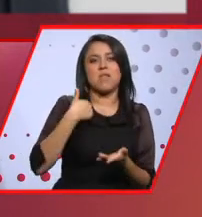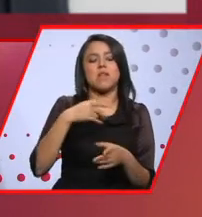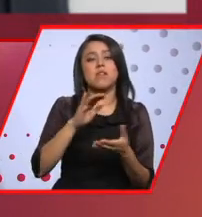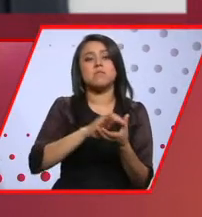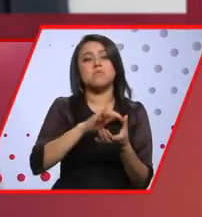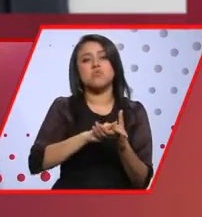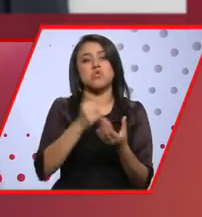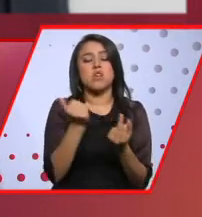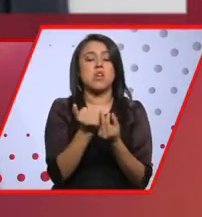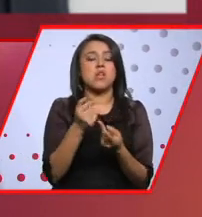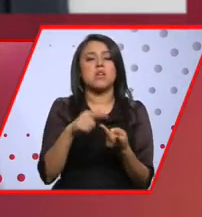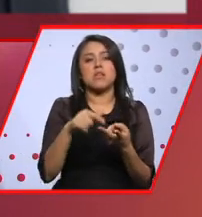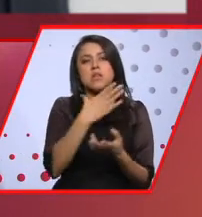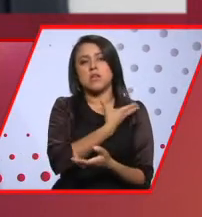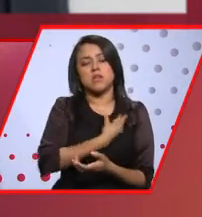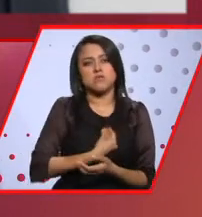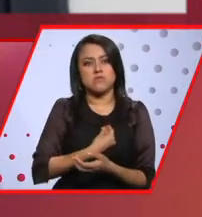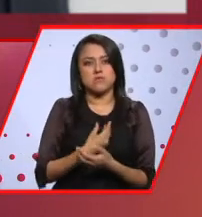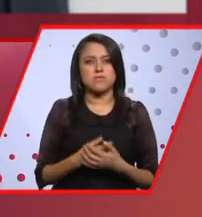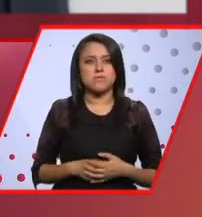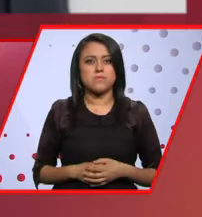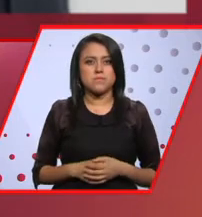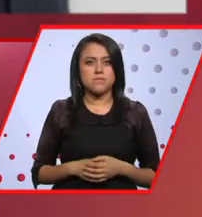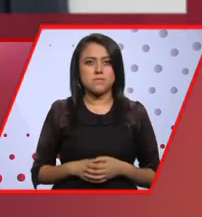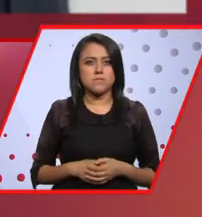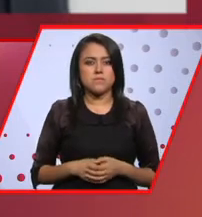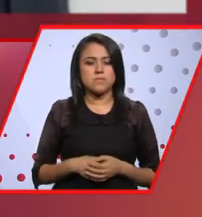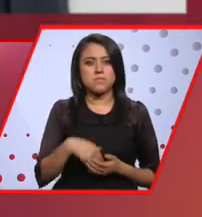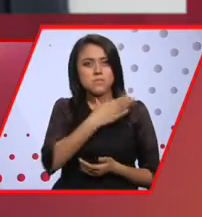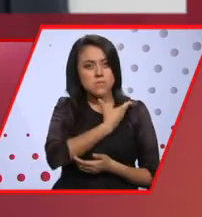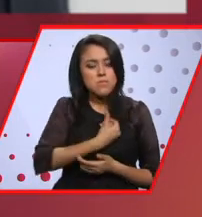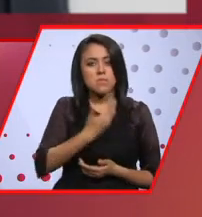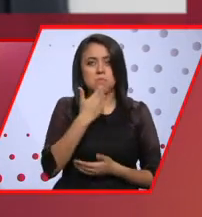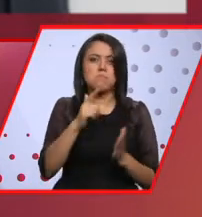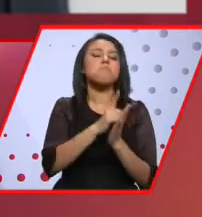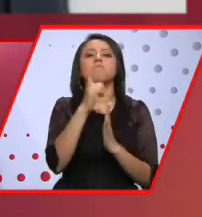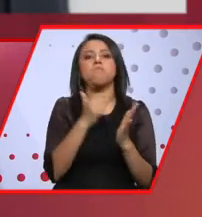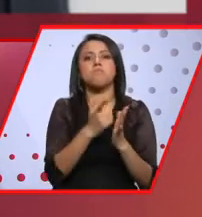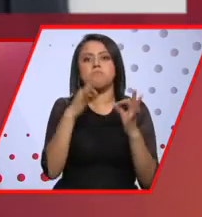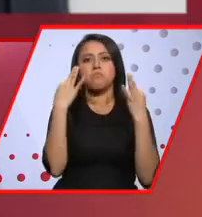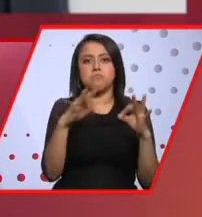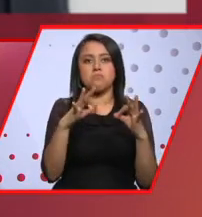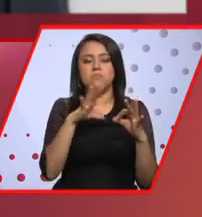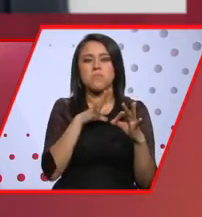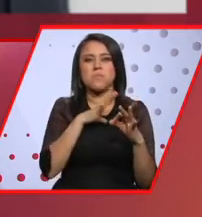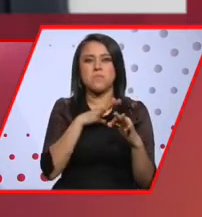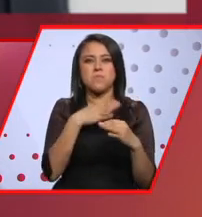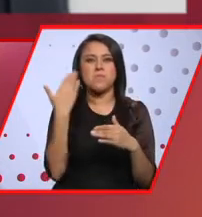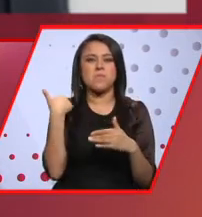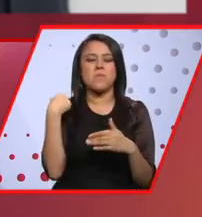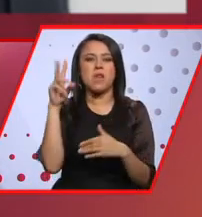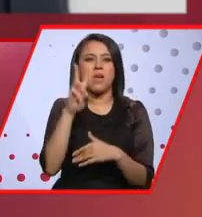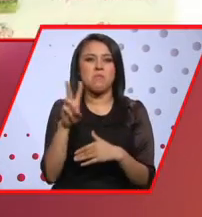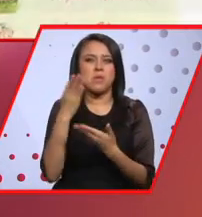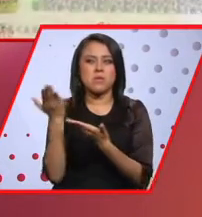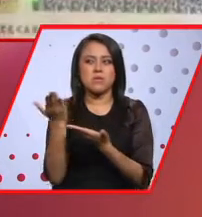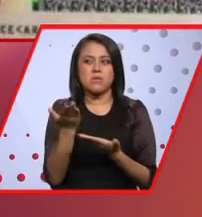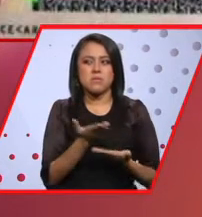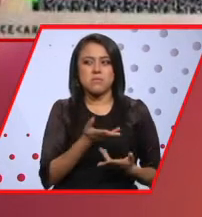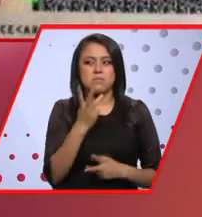¿no? Así es, los hijos entraron de forma legal, ellos entraron el pasado viernes